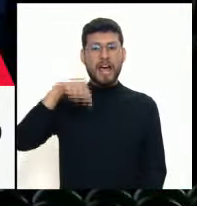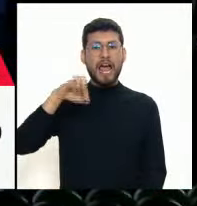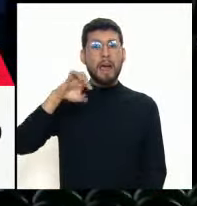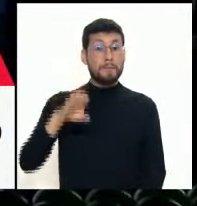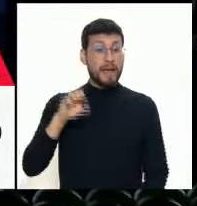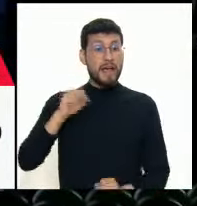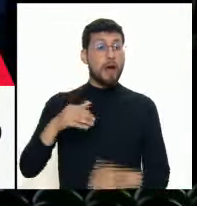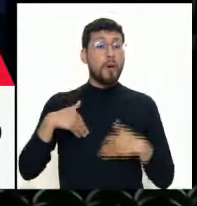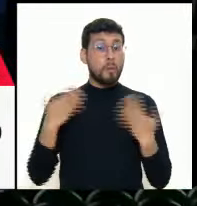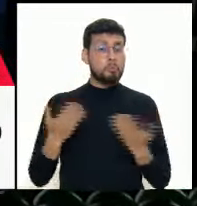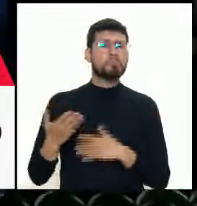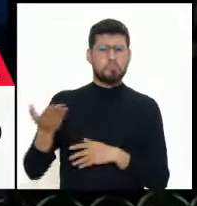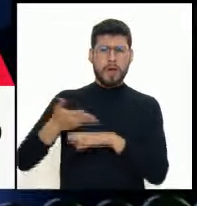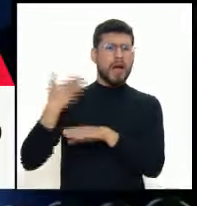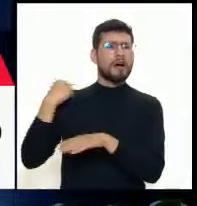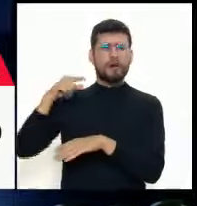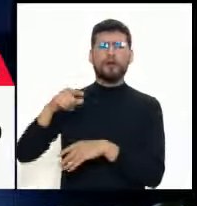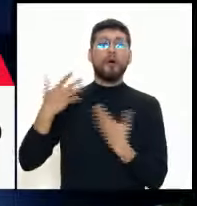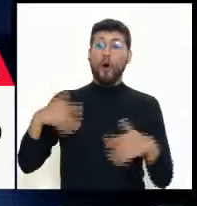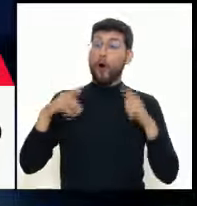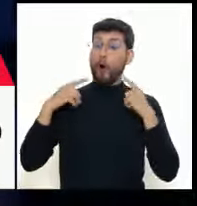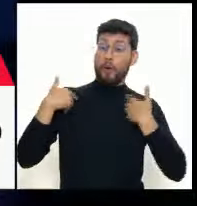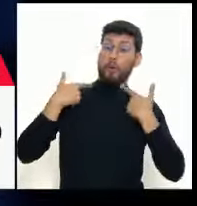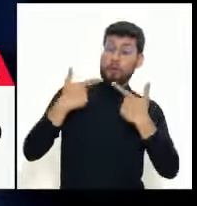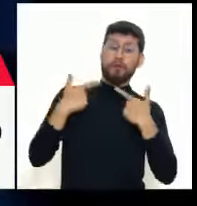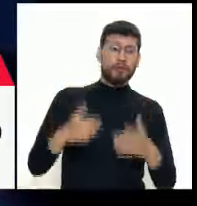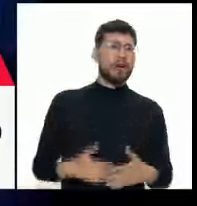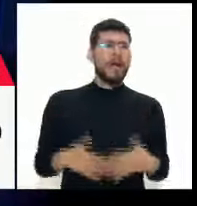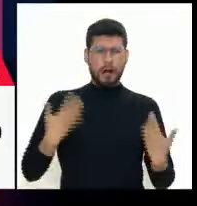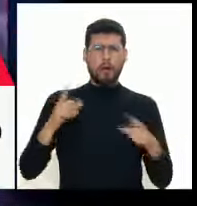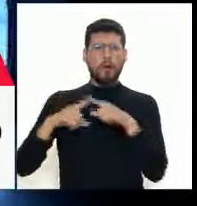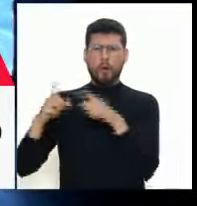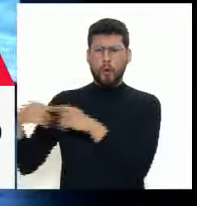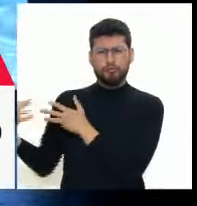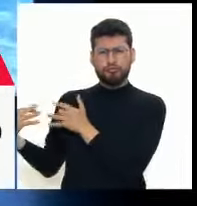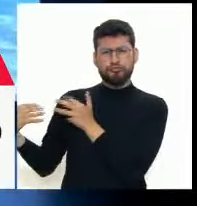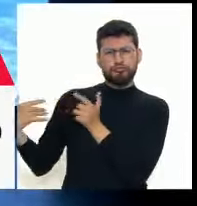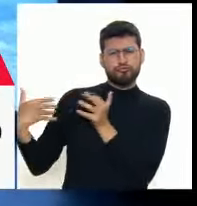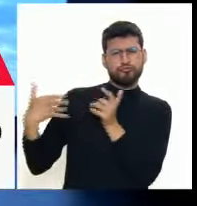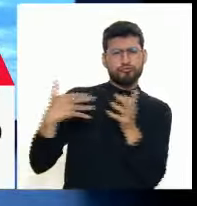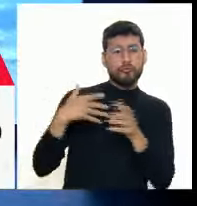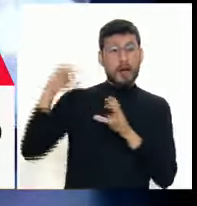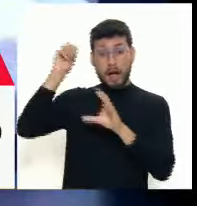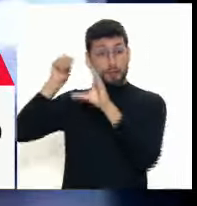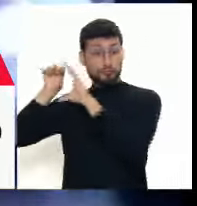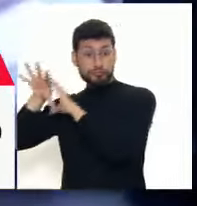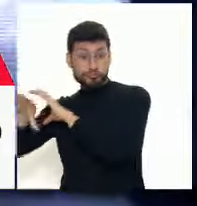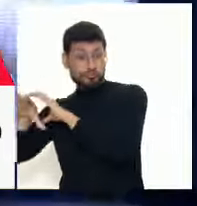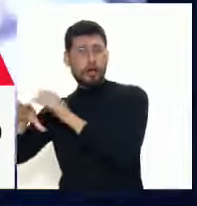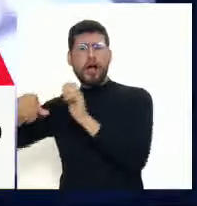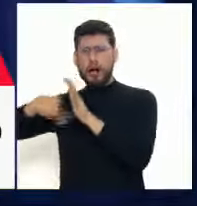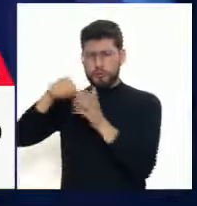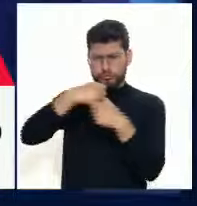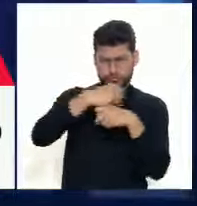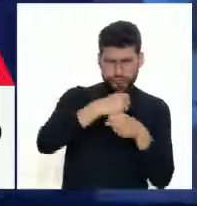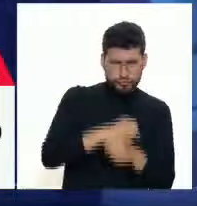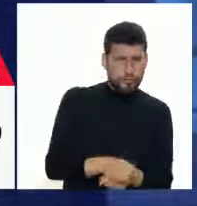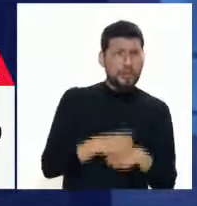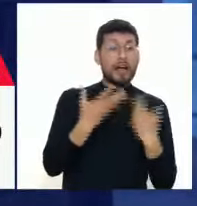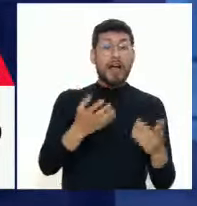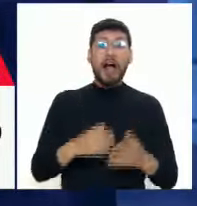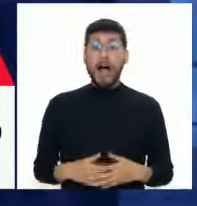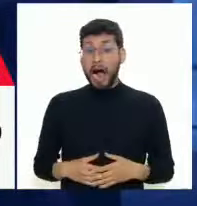y hemos estado en onda desde antes de que fuera cool. Hemos pasado por muchas fases. La fase cinematográfica, la fase artesanal y la